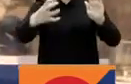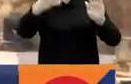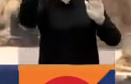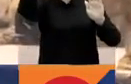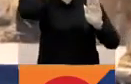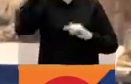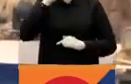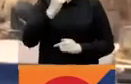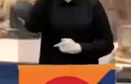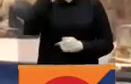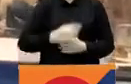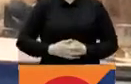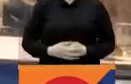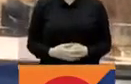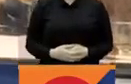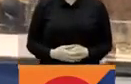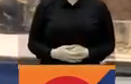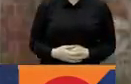Política Colombiana.